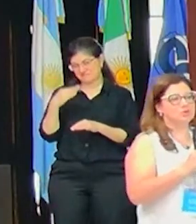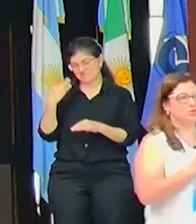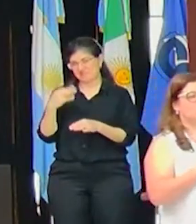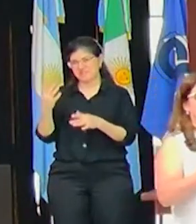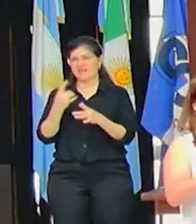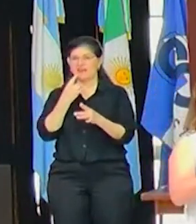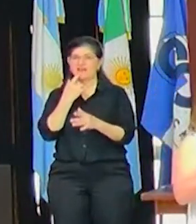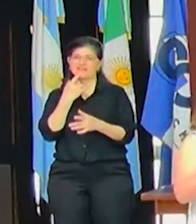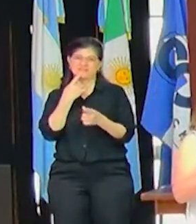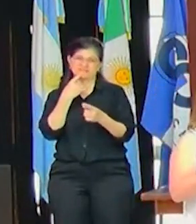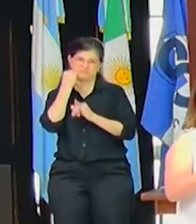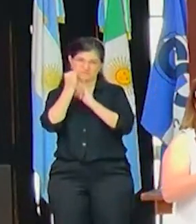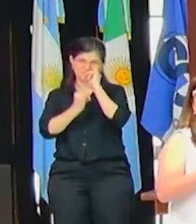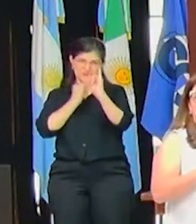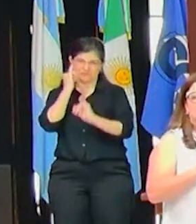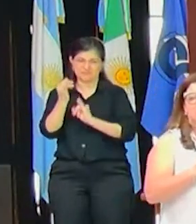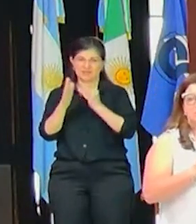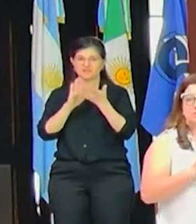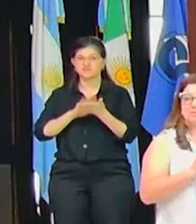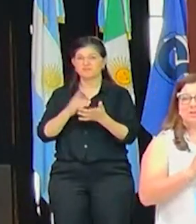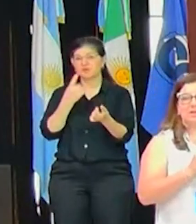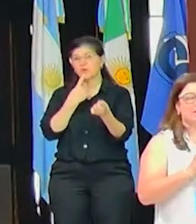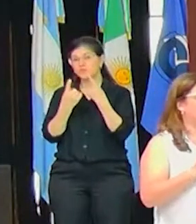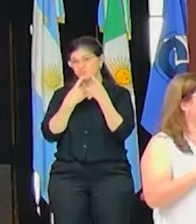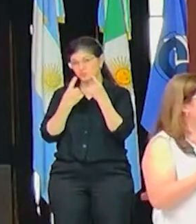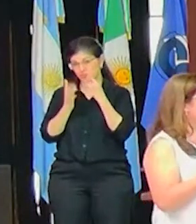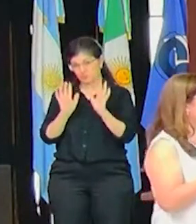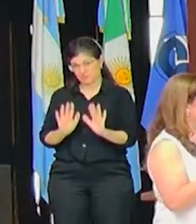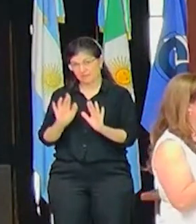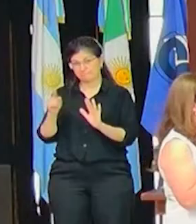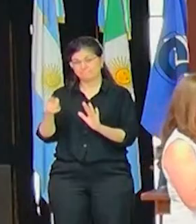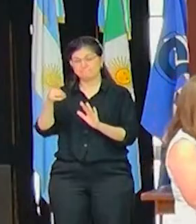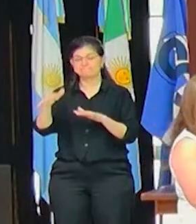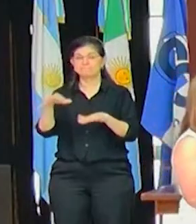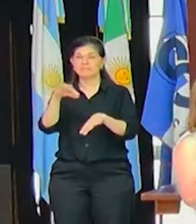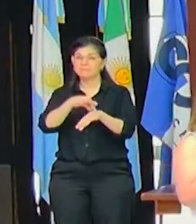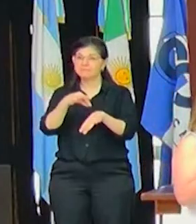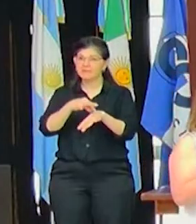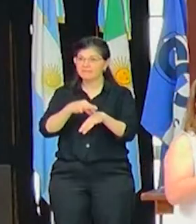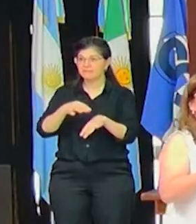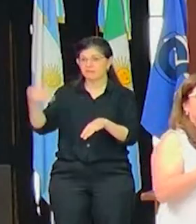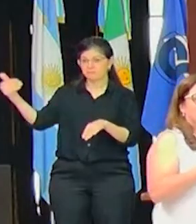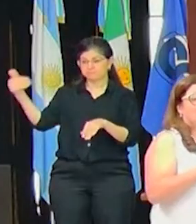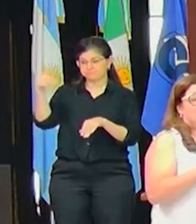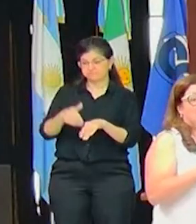la consulta, porque la consulta médica es una de las partes más importantes